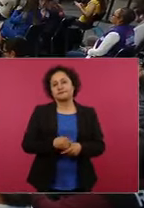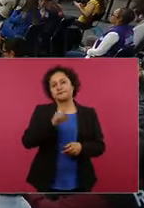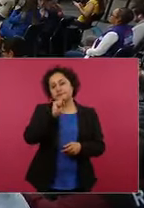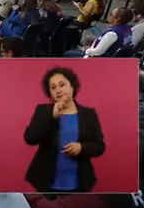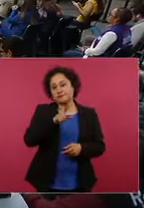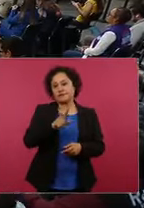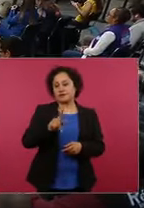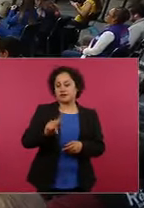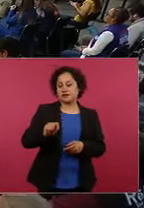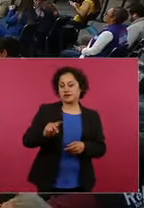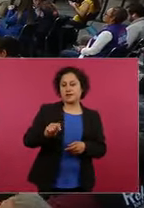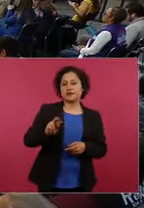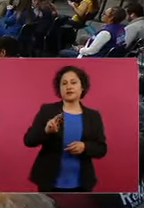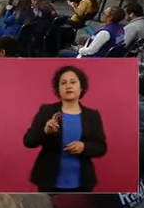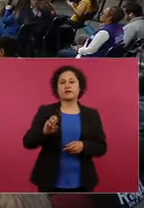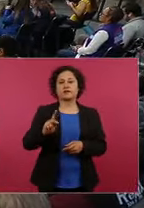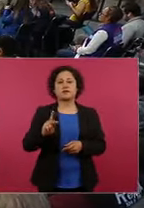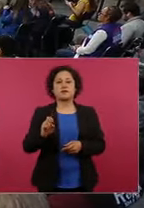telereportaje